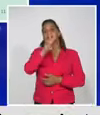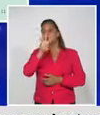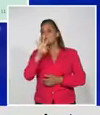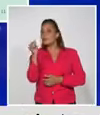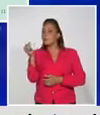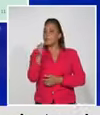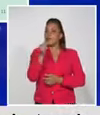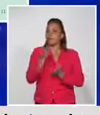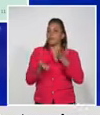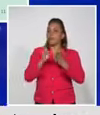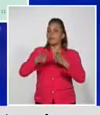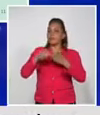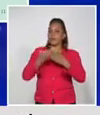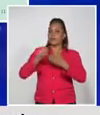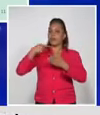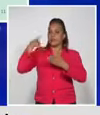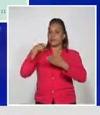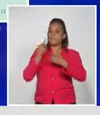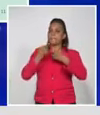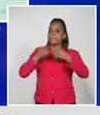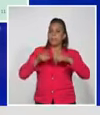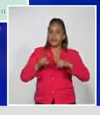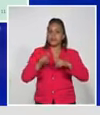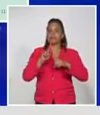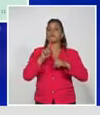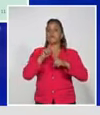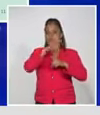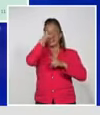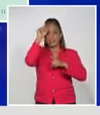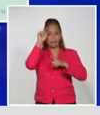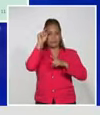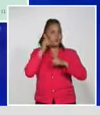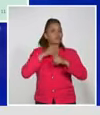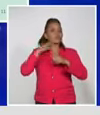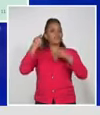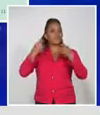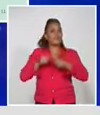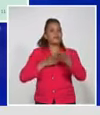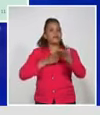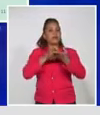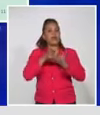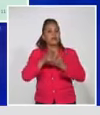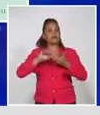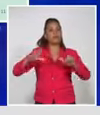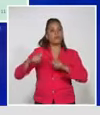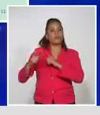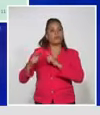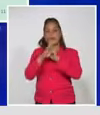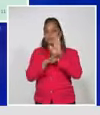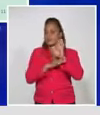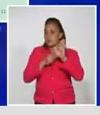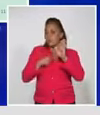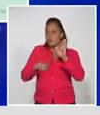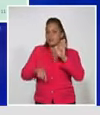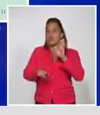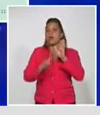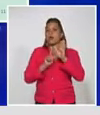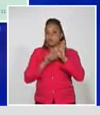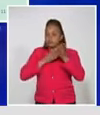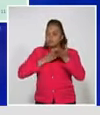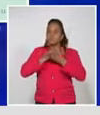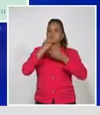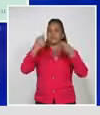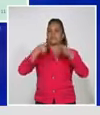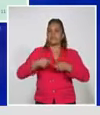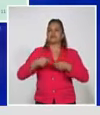anterior. De todas formas, Santi Espíritus tiene que seguir adoptando como lo ha estado haciendo hasta ahora y quizás con